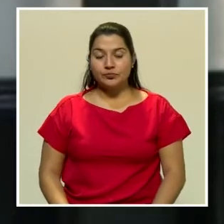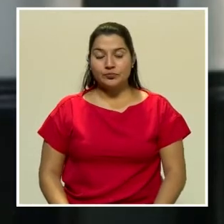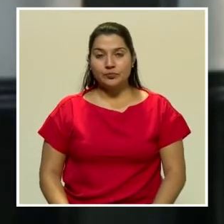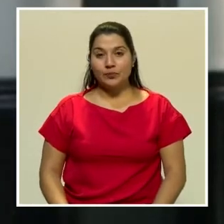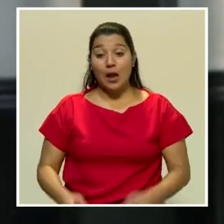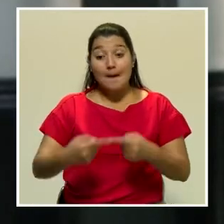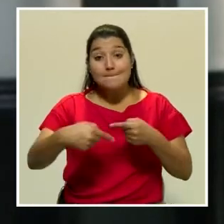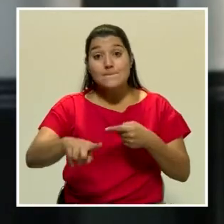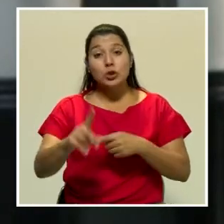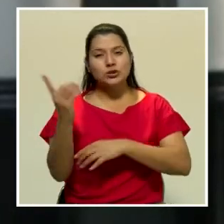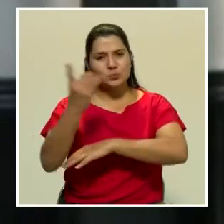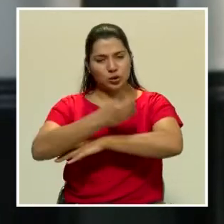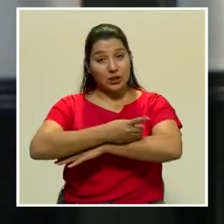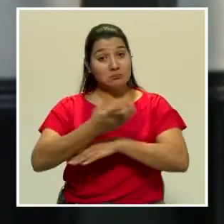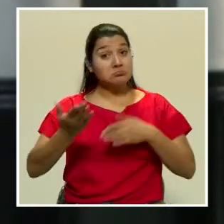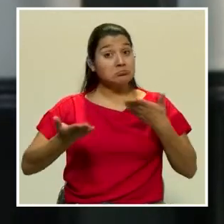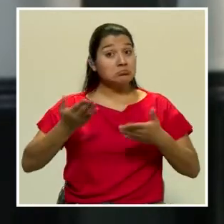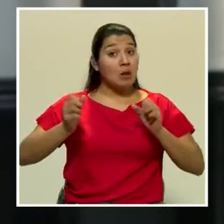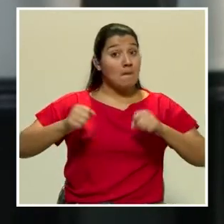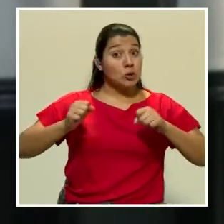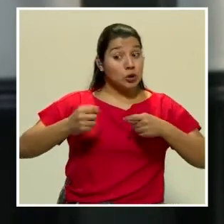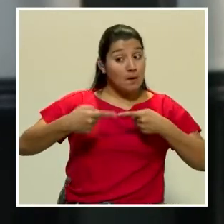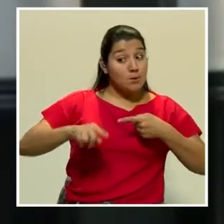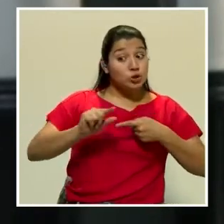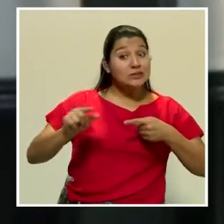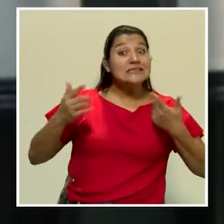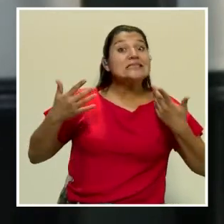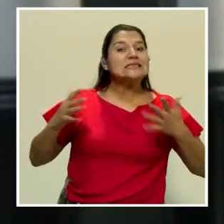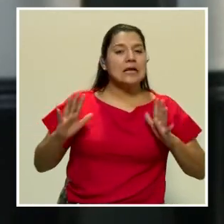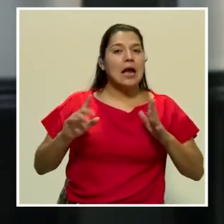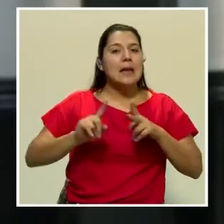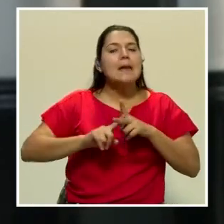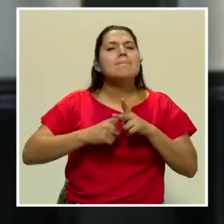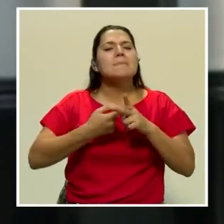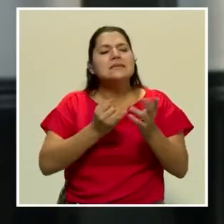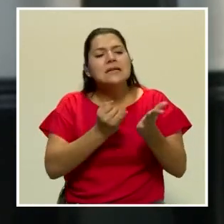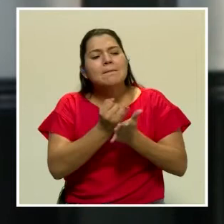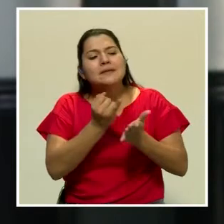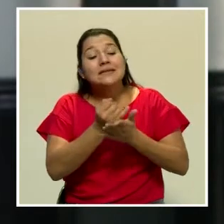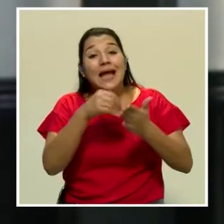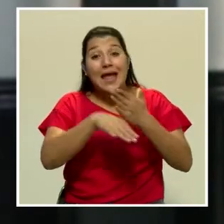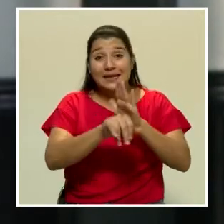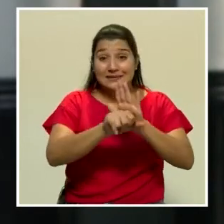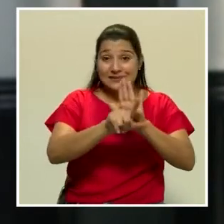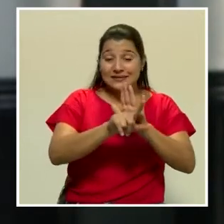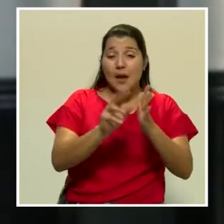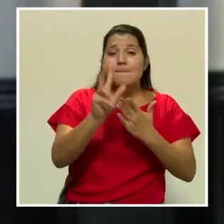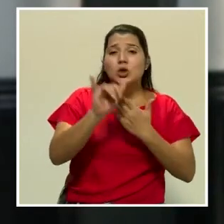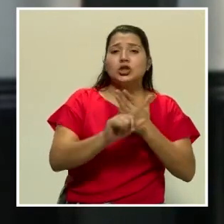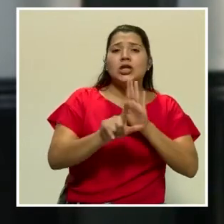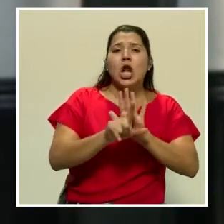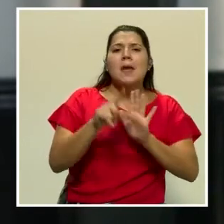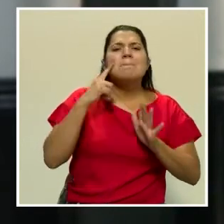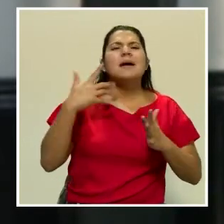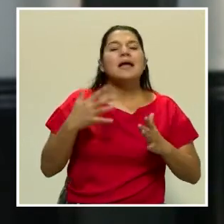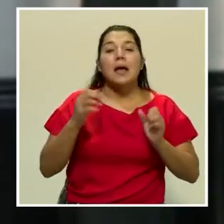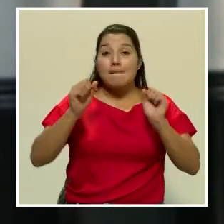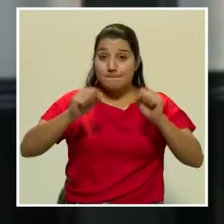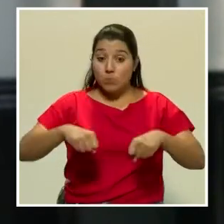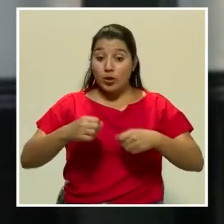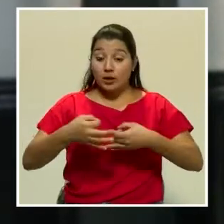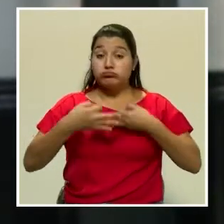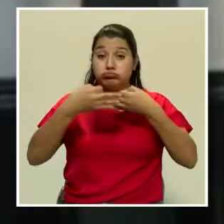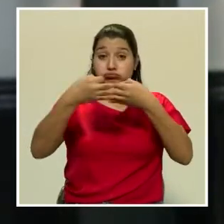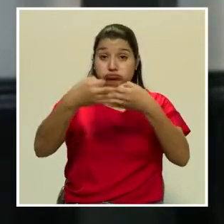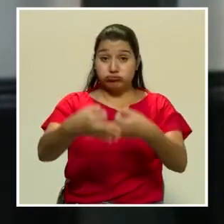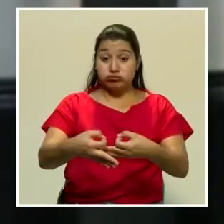En los próximos días es posible que la próxima semana ya se esté viendo en el Congreso un proyecto de ley que lo que busca es